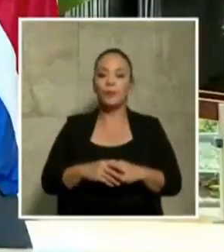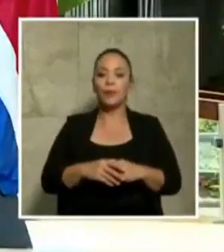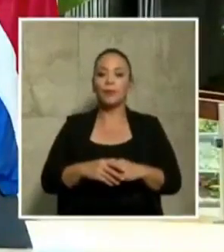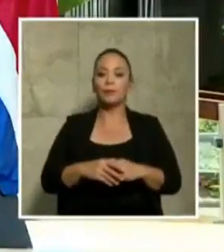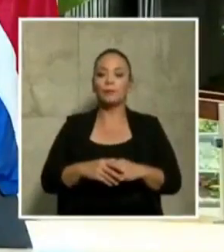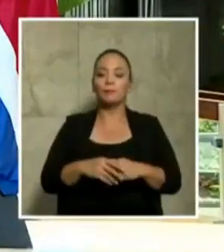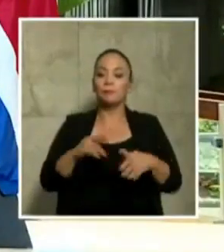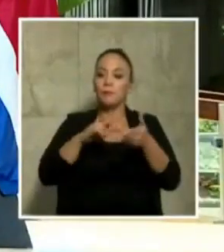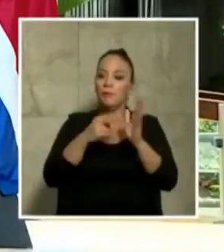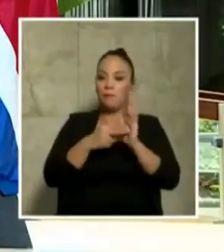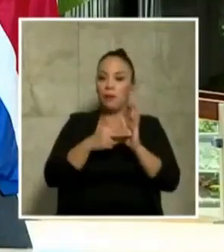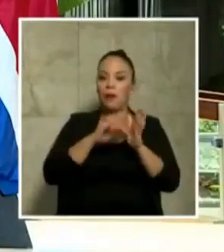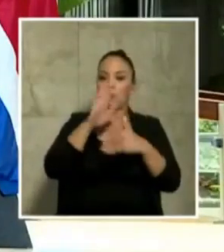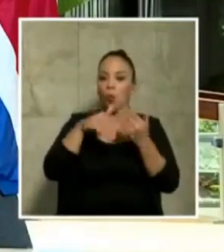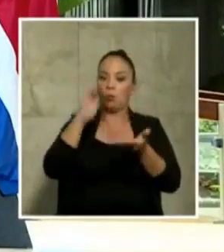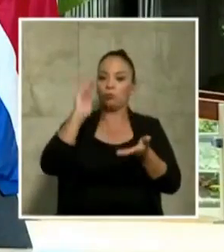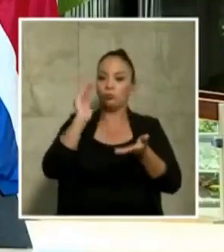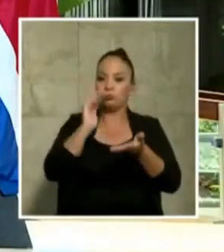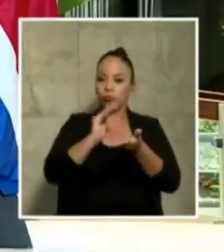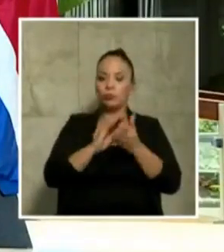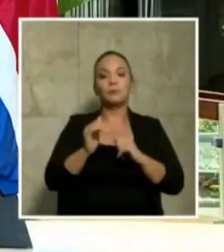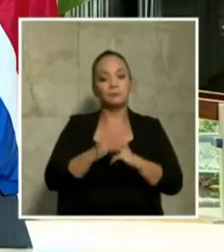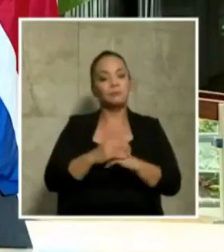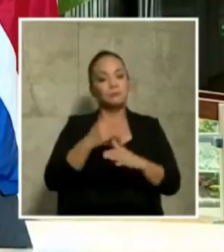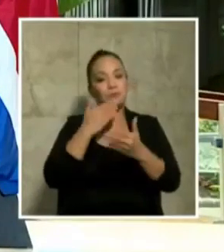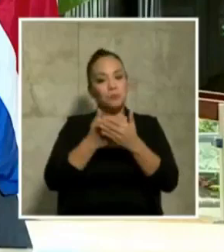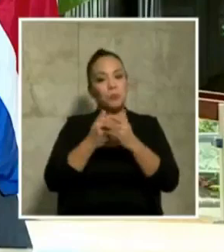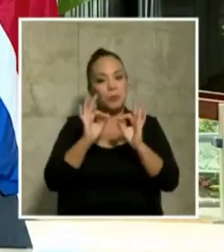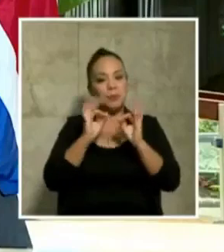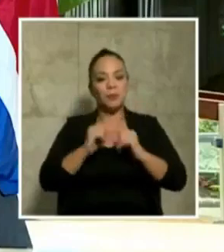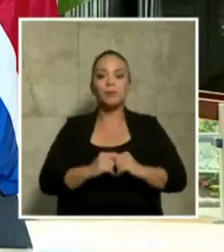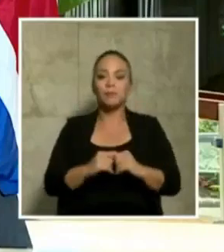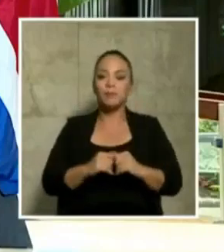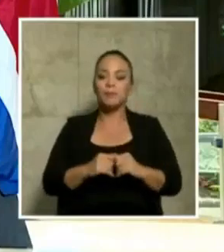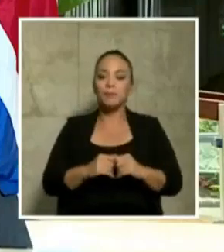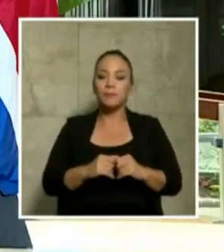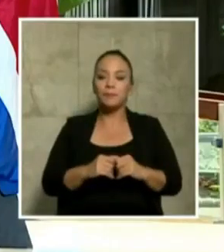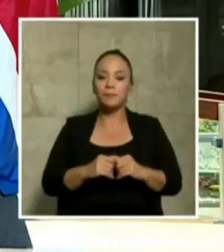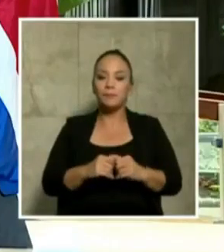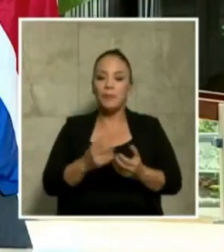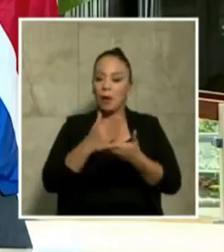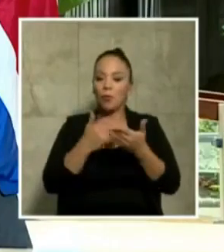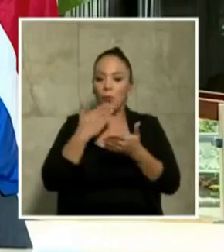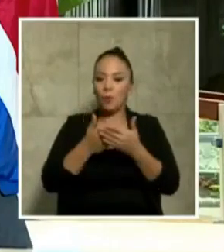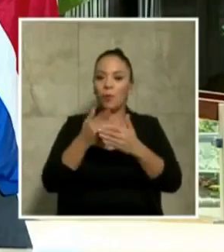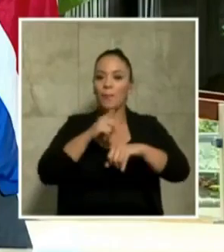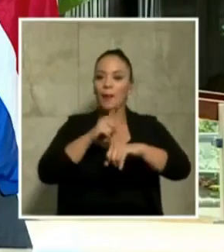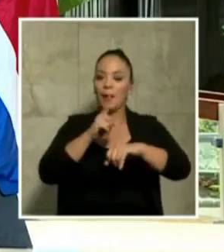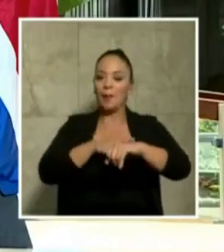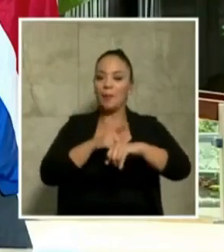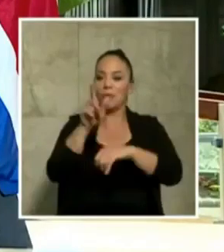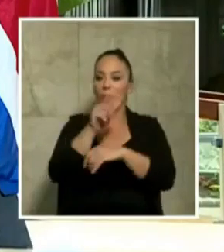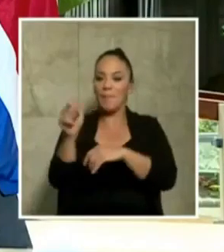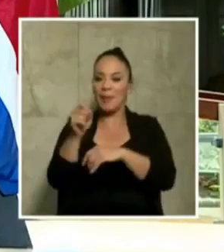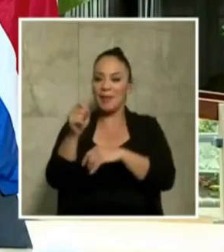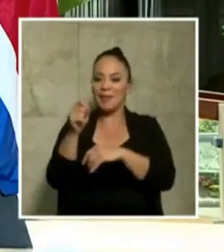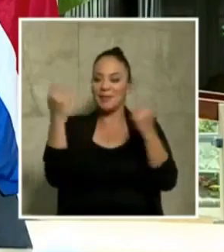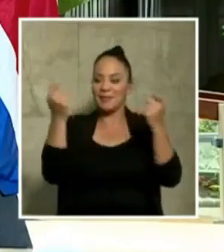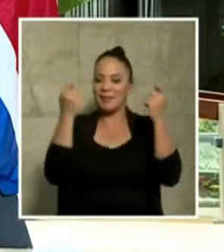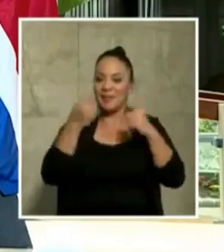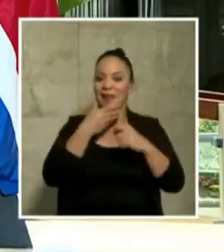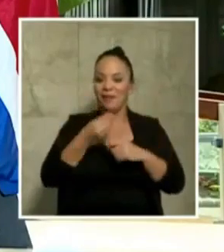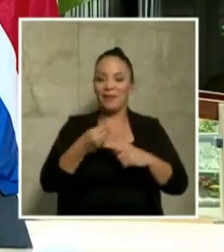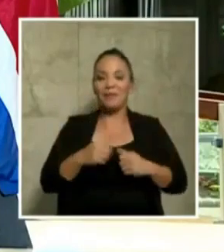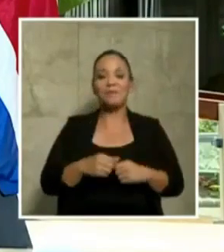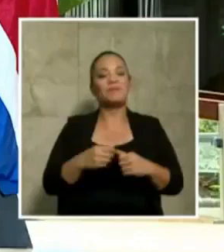bonito, una bonita circunstancia para el mes de las fiestas, ¿verdad? Exacto, sí. Qué dicha, y